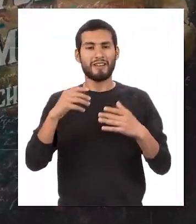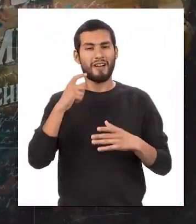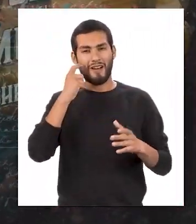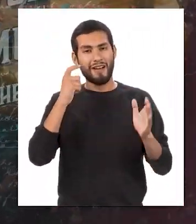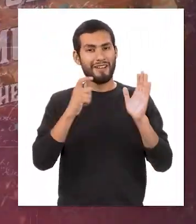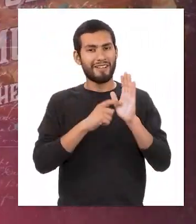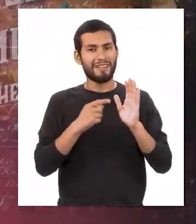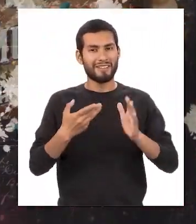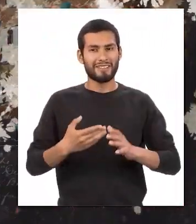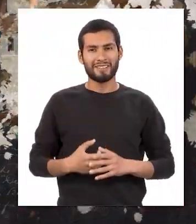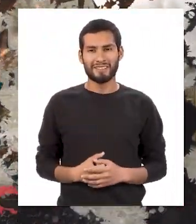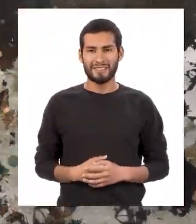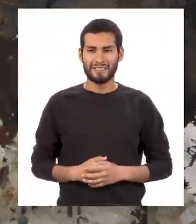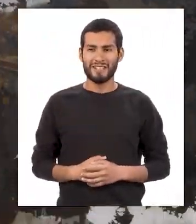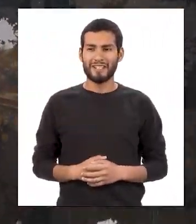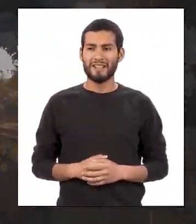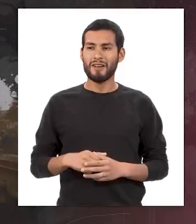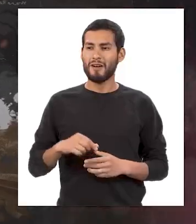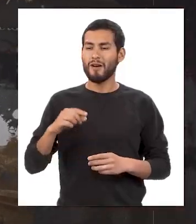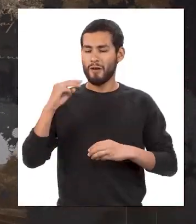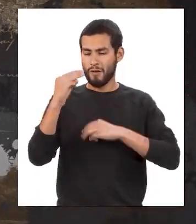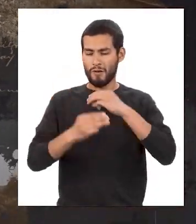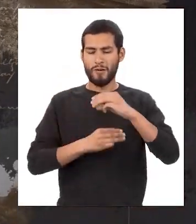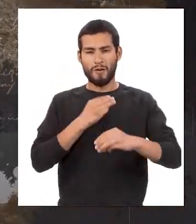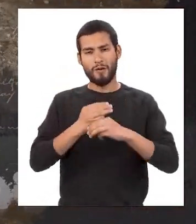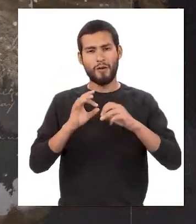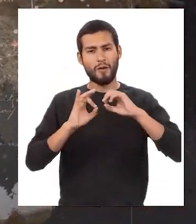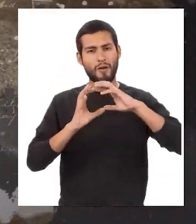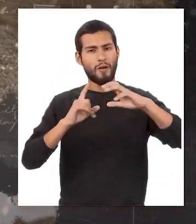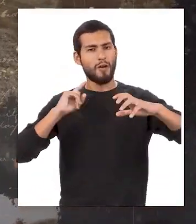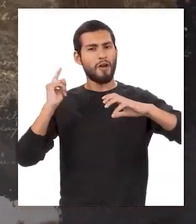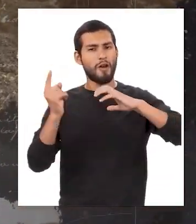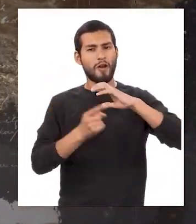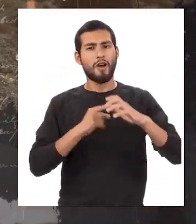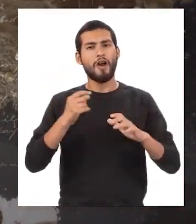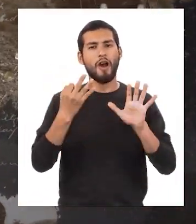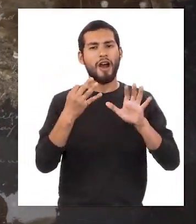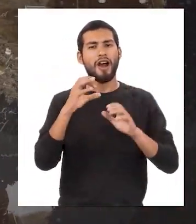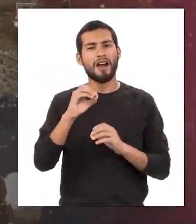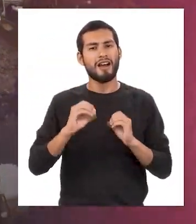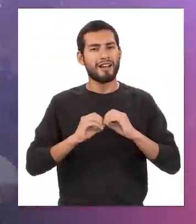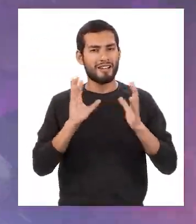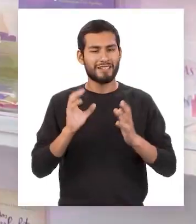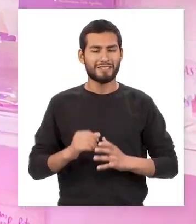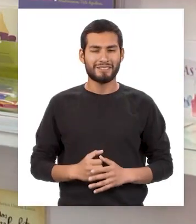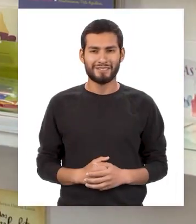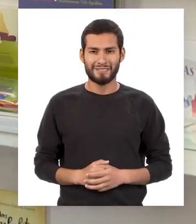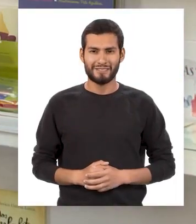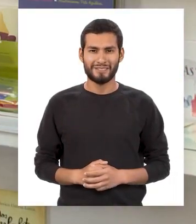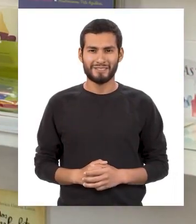sus obras más reconocidas, La Vuelta al Mundo en 80 días.